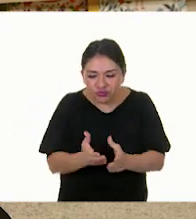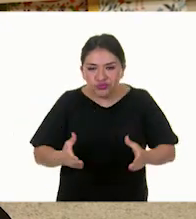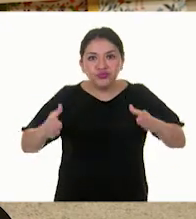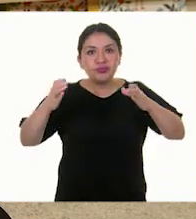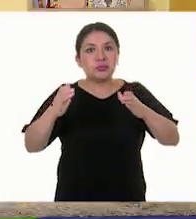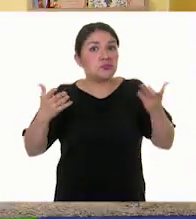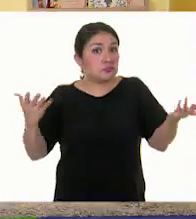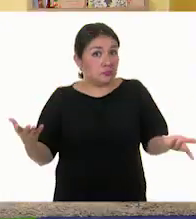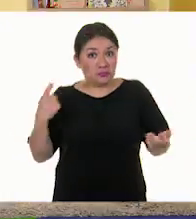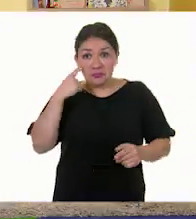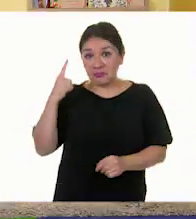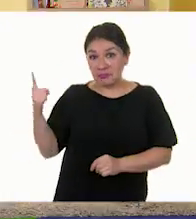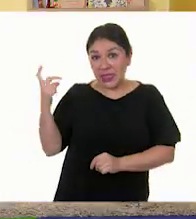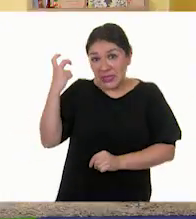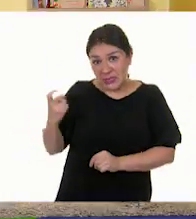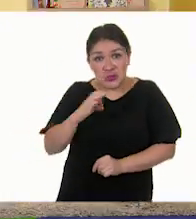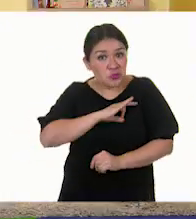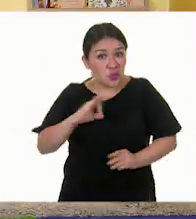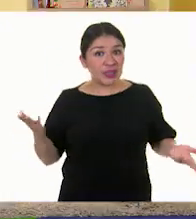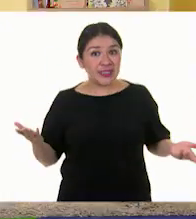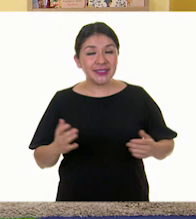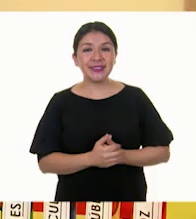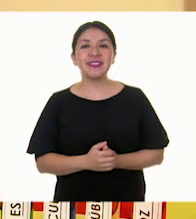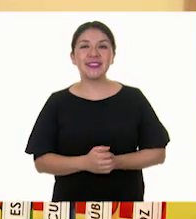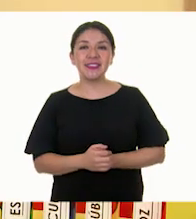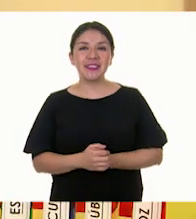parece este recipiente?